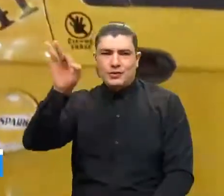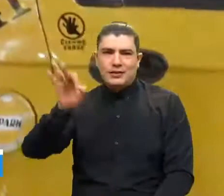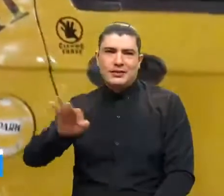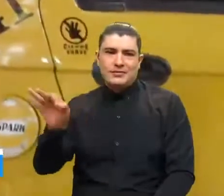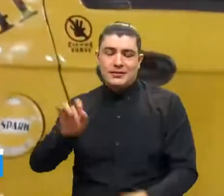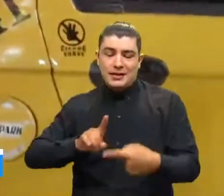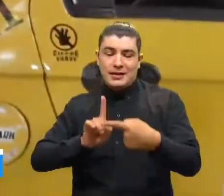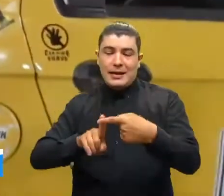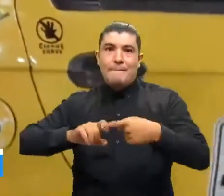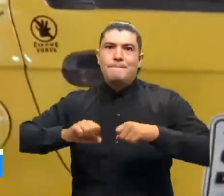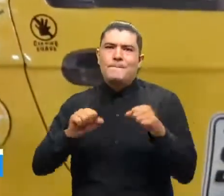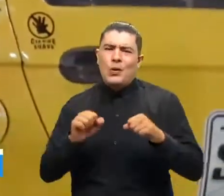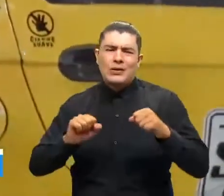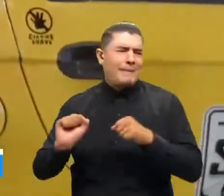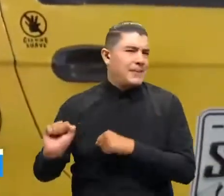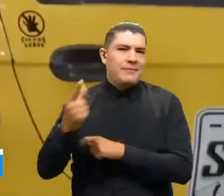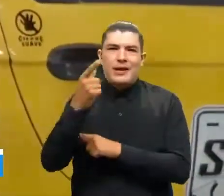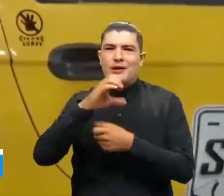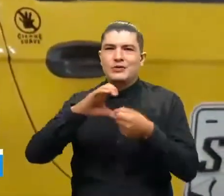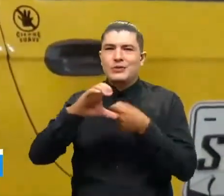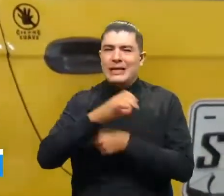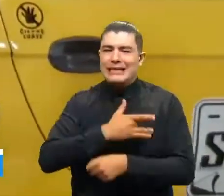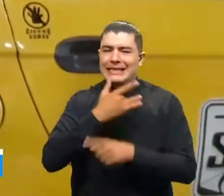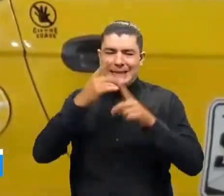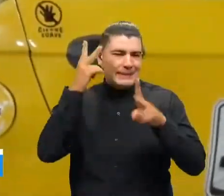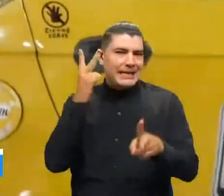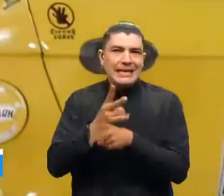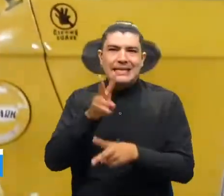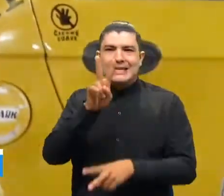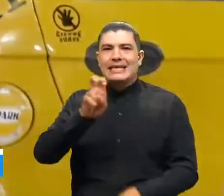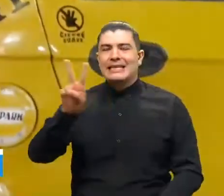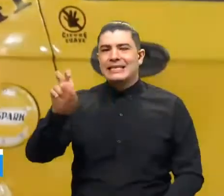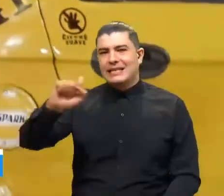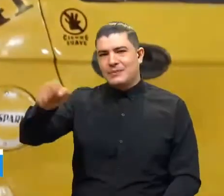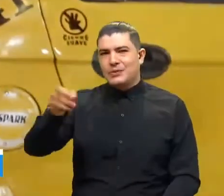tasa más alta de percepción de inseguridad en el país con 77.8%.